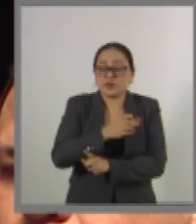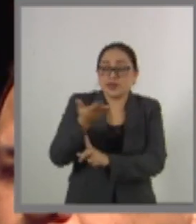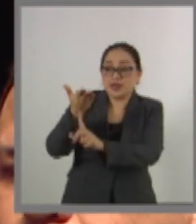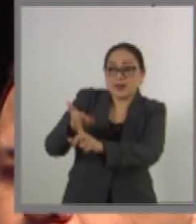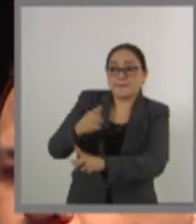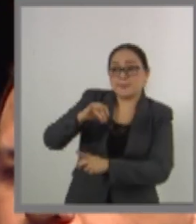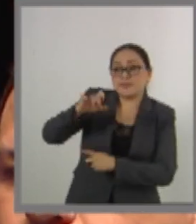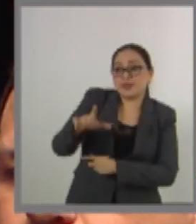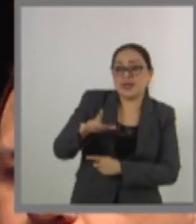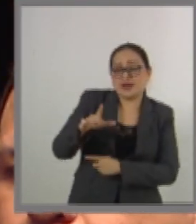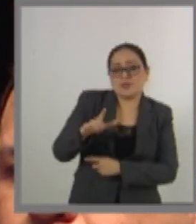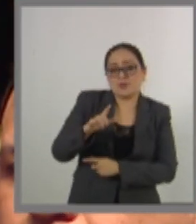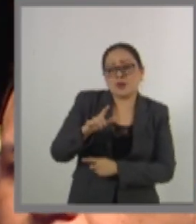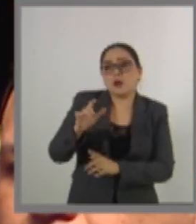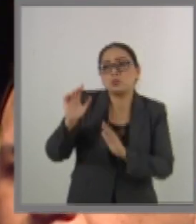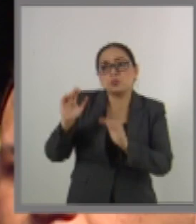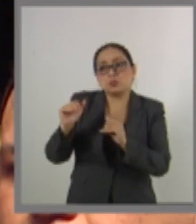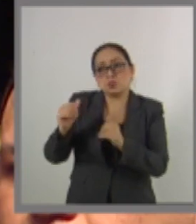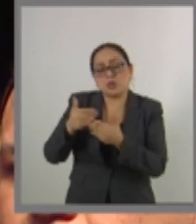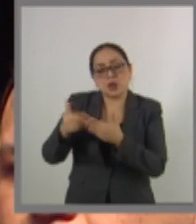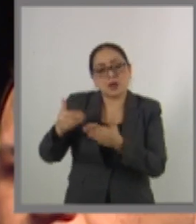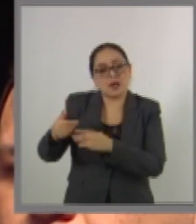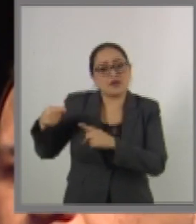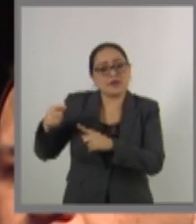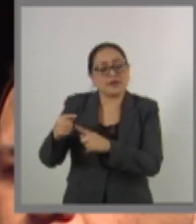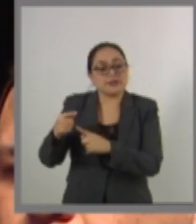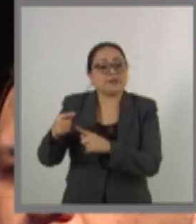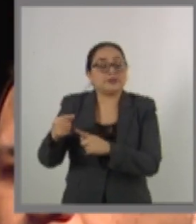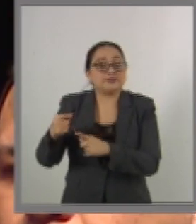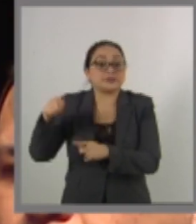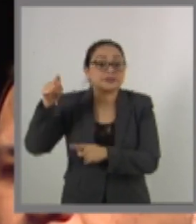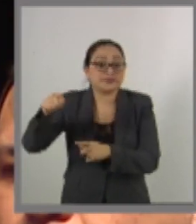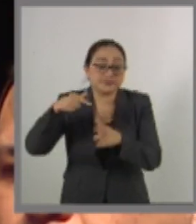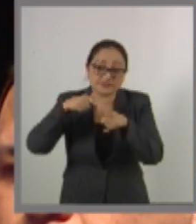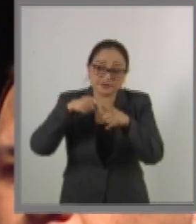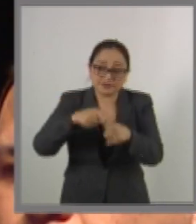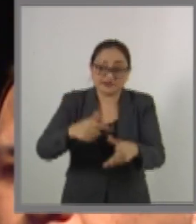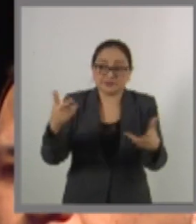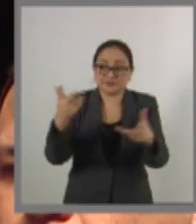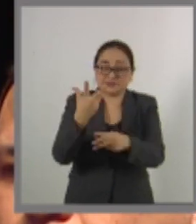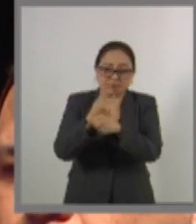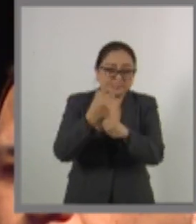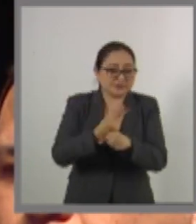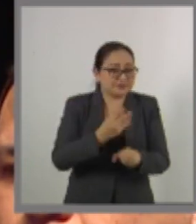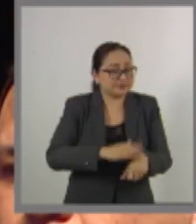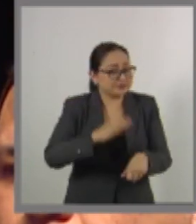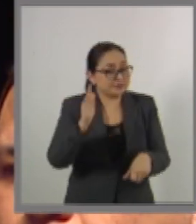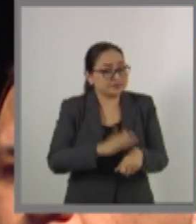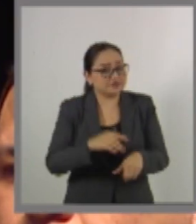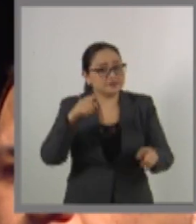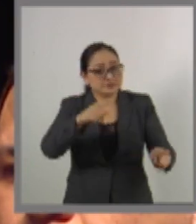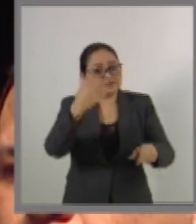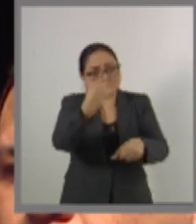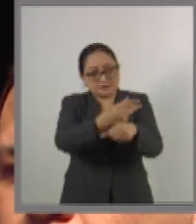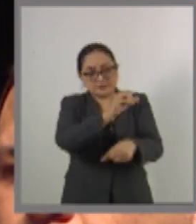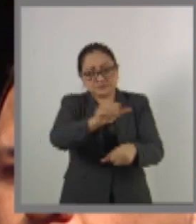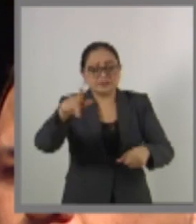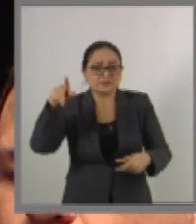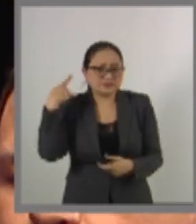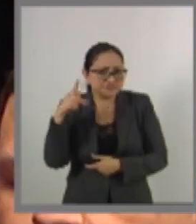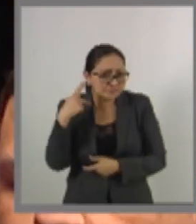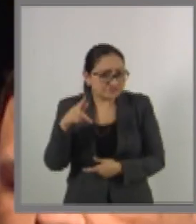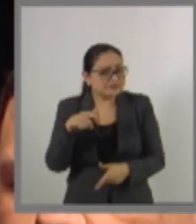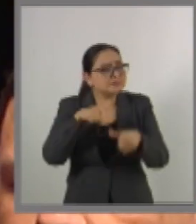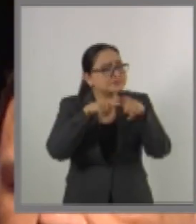esté yendo a una trinchera desde donde va a continuar construyendo, no solamente por Puebla,